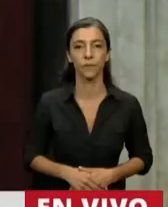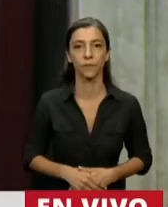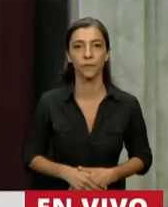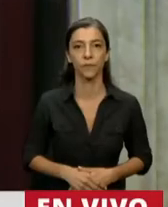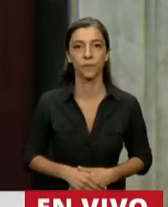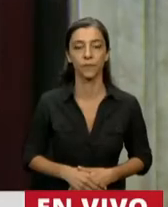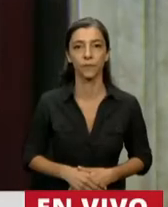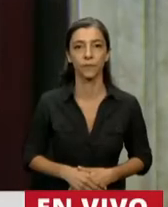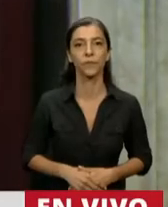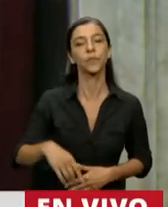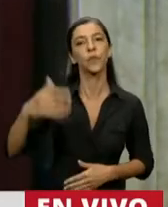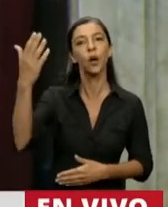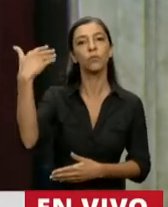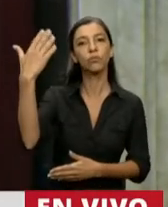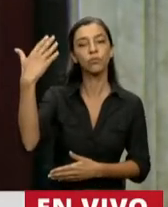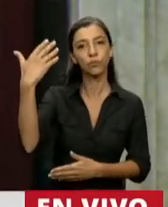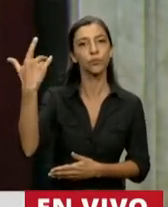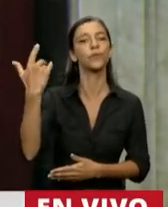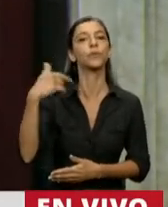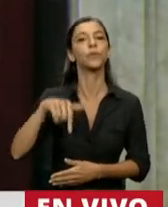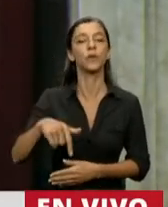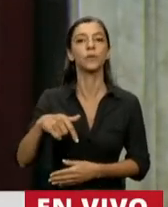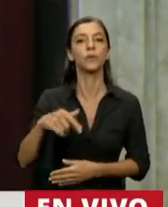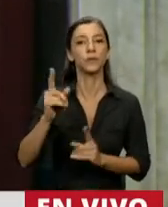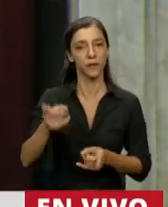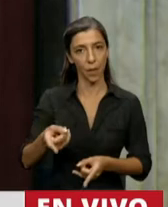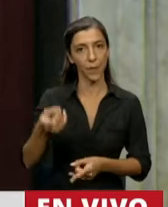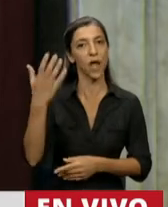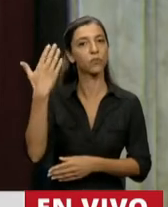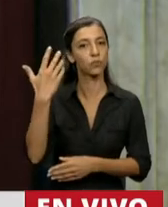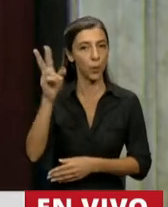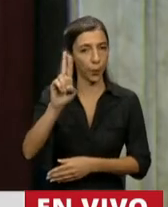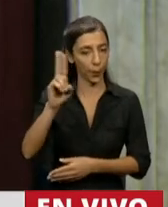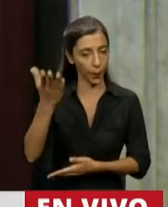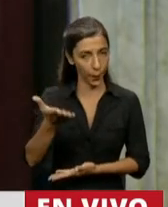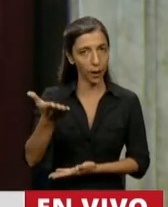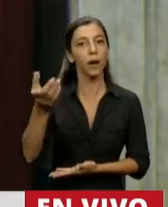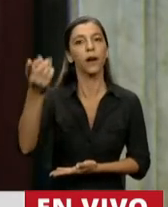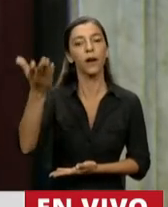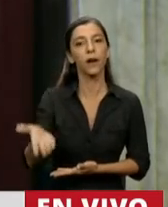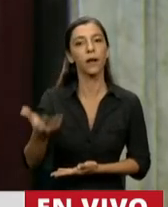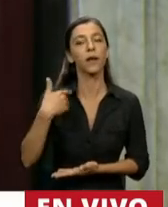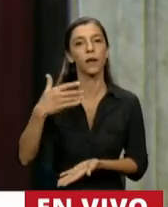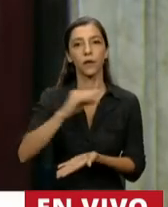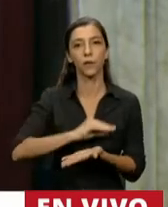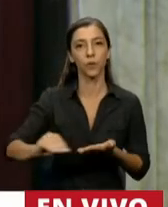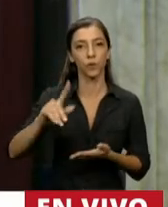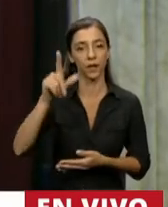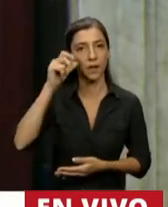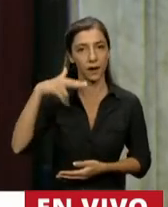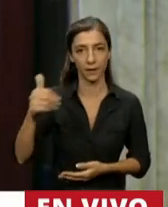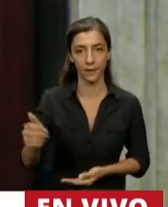Damos la palabra para otra cuestión de privilegio a mi coterránea, la diputada Gabriela Lena.